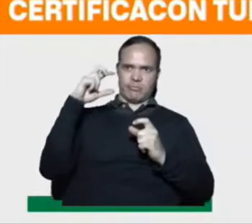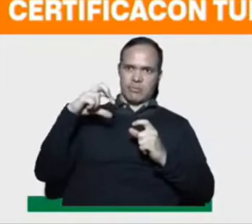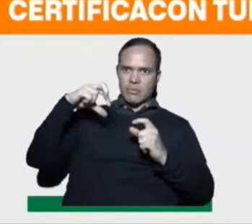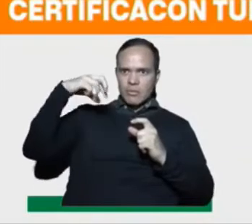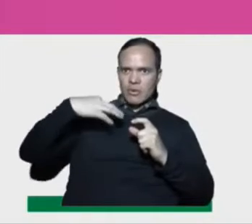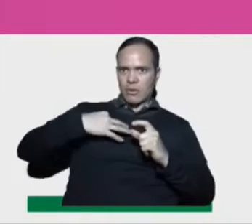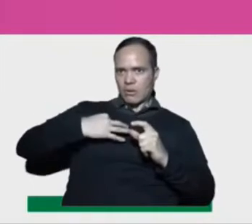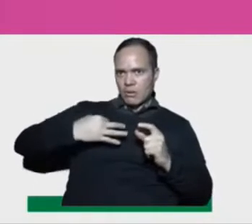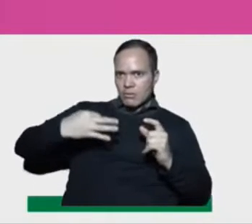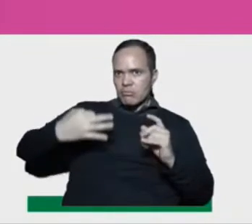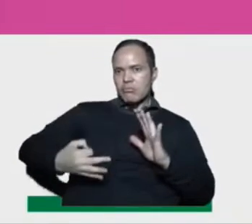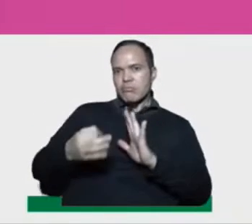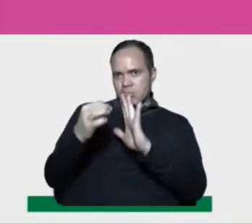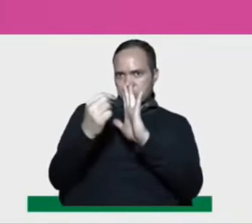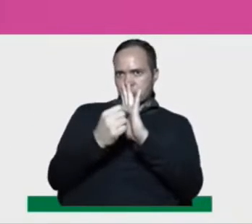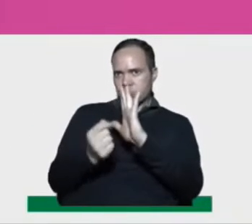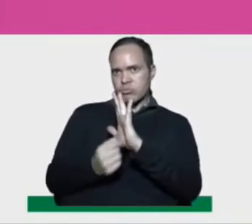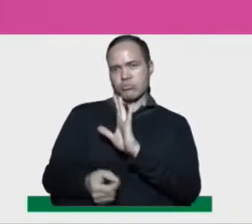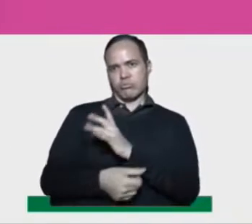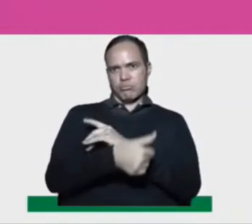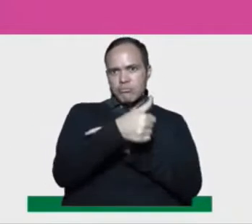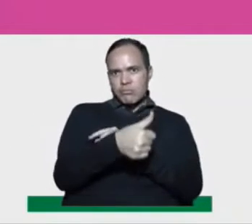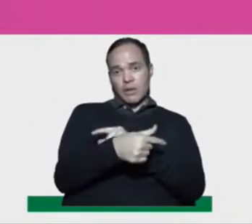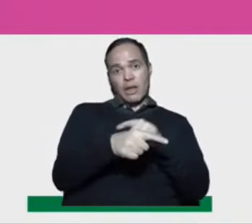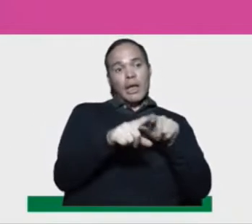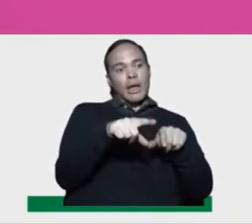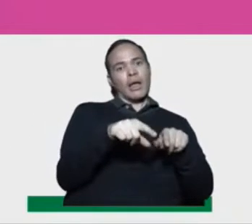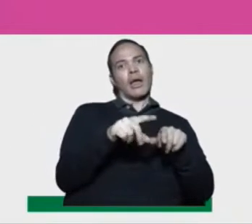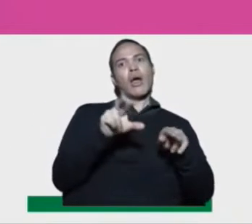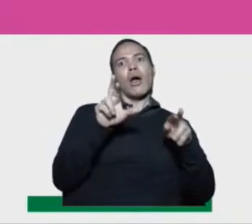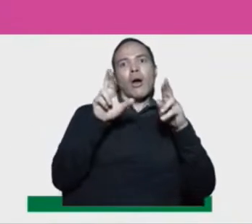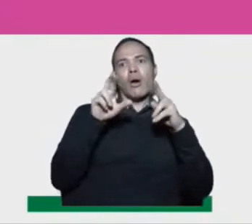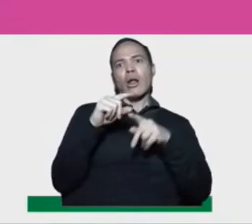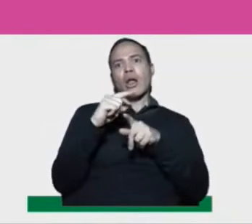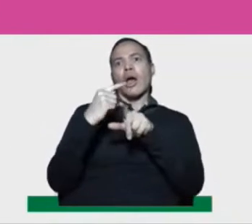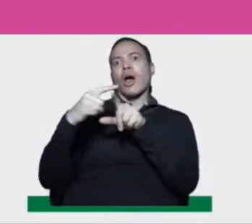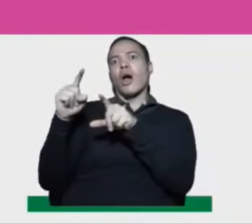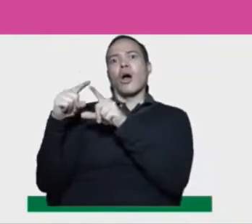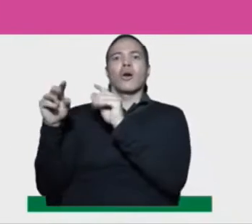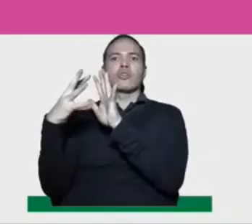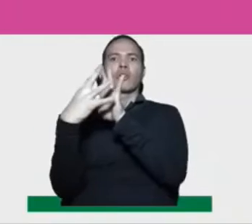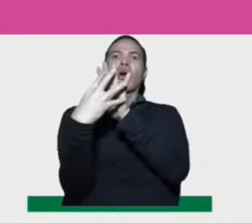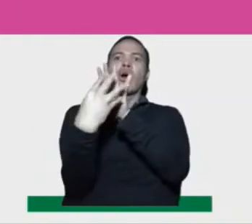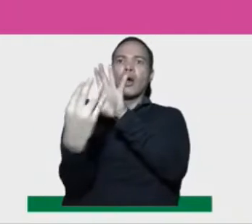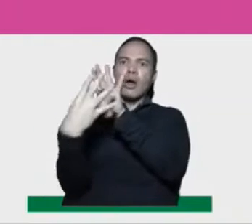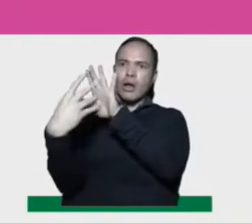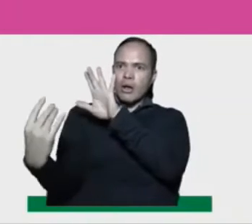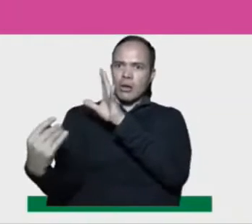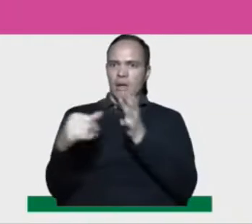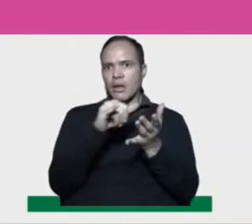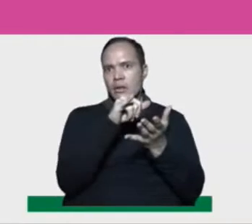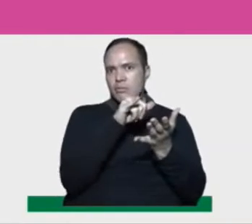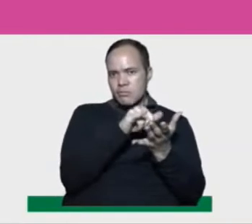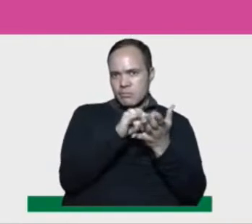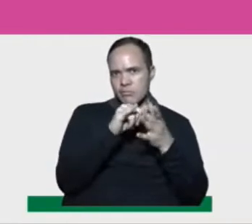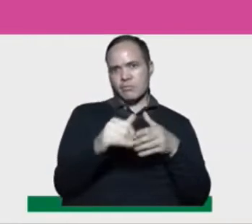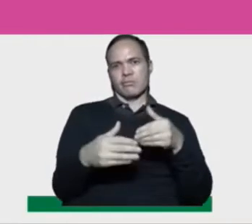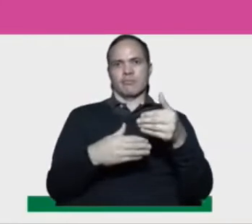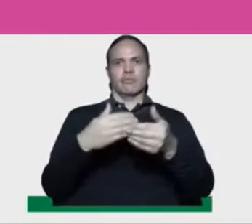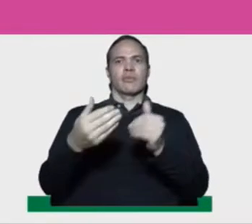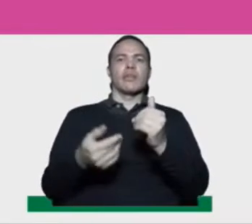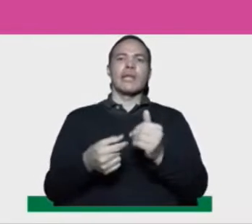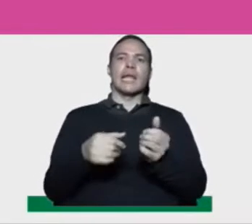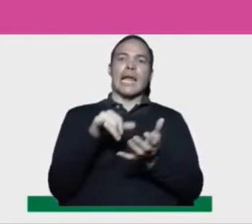espacios para que podamos, digamos, materializar el espíritu de por qué estamos acá hablando de un